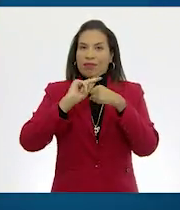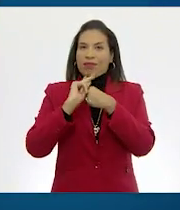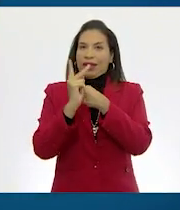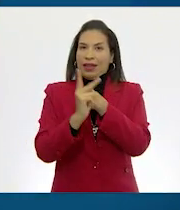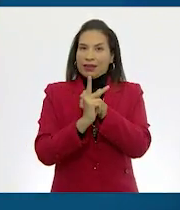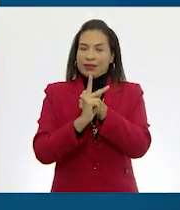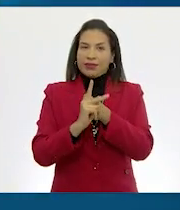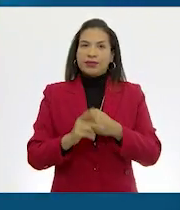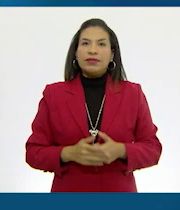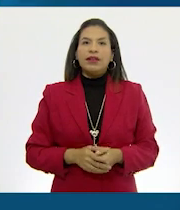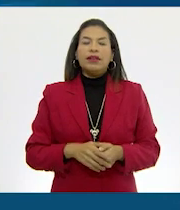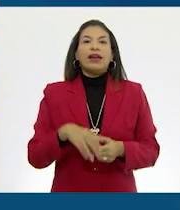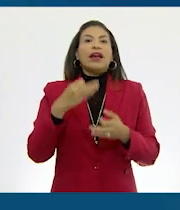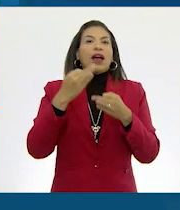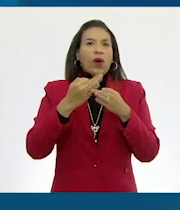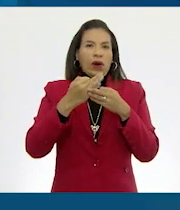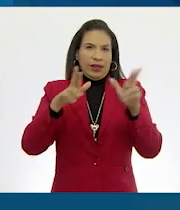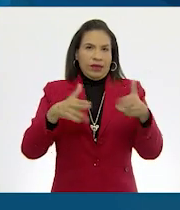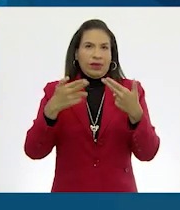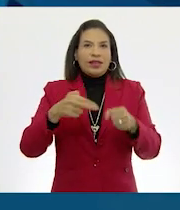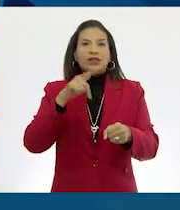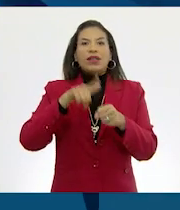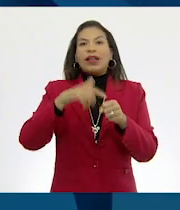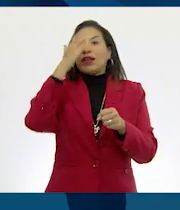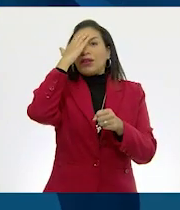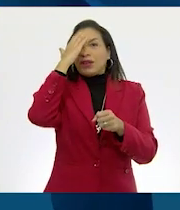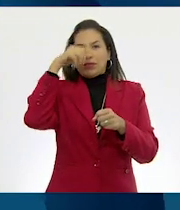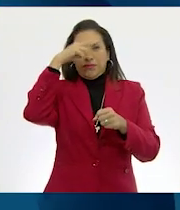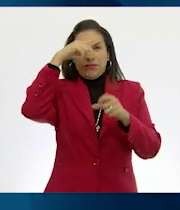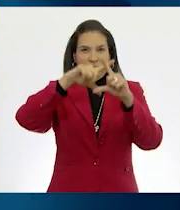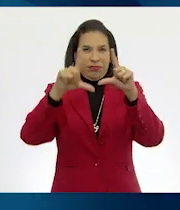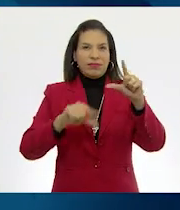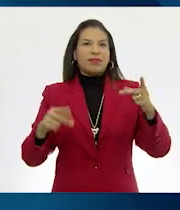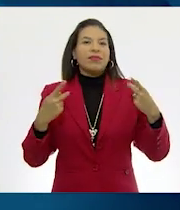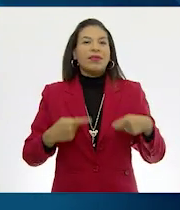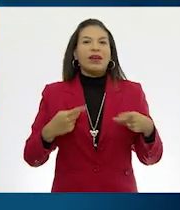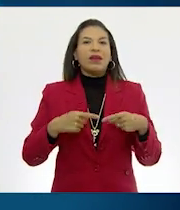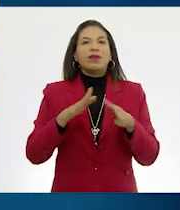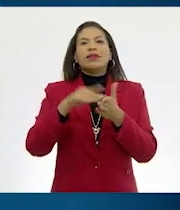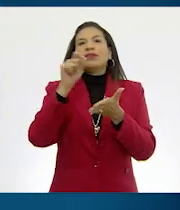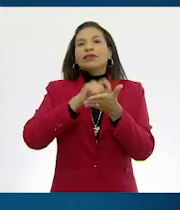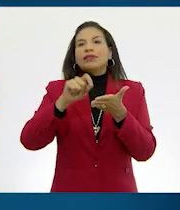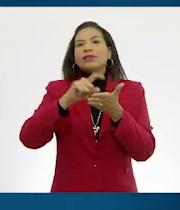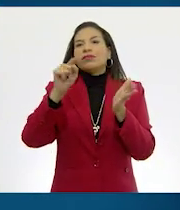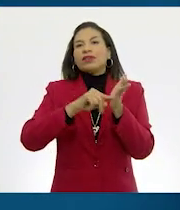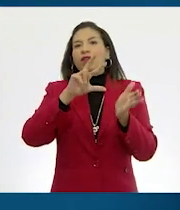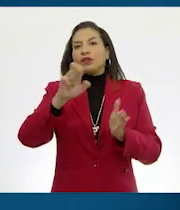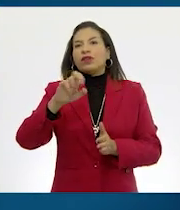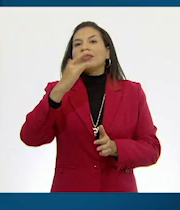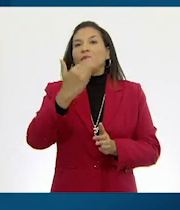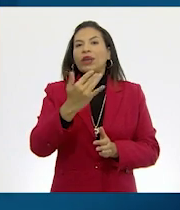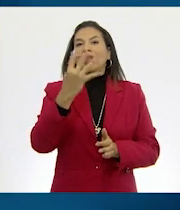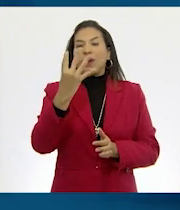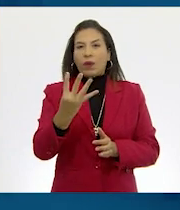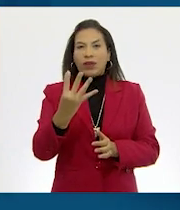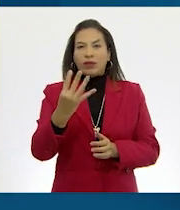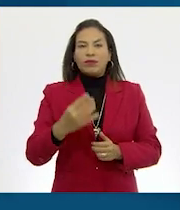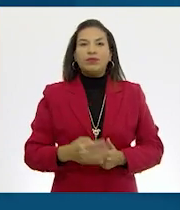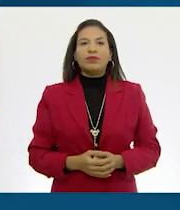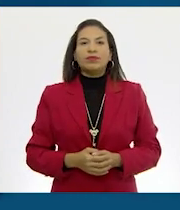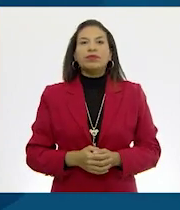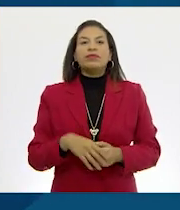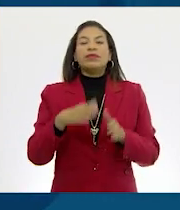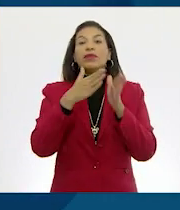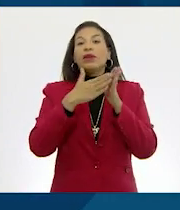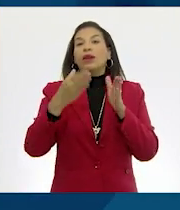país. El actual himno nacional que conocemos los mexicanos fue escrito en 1854.